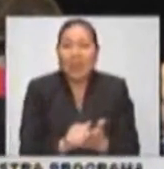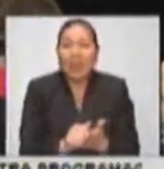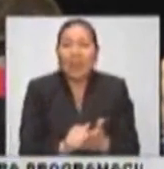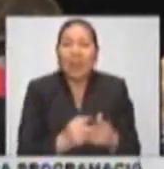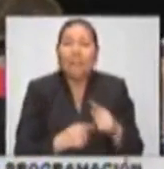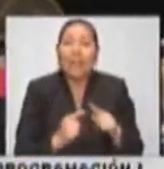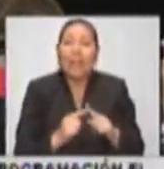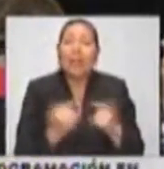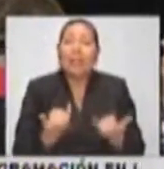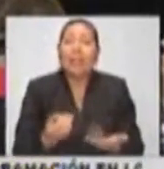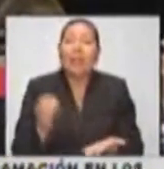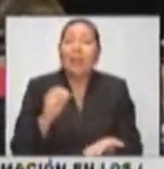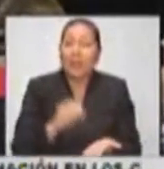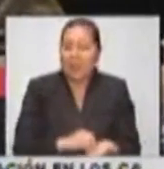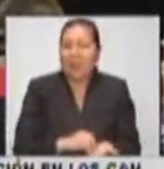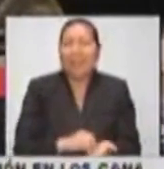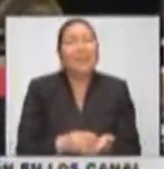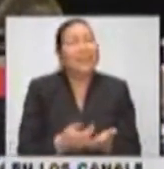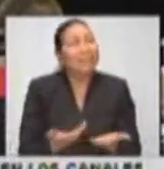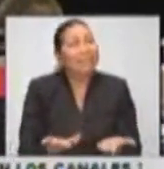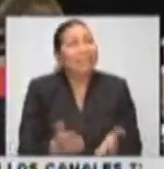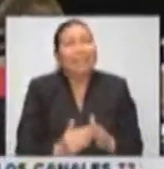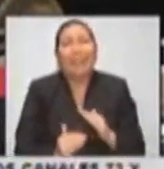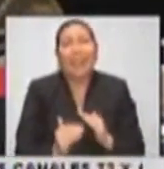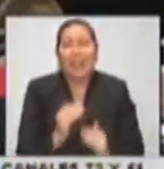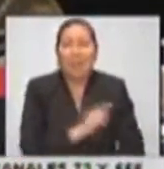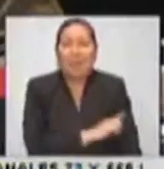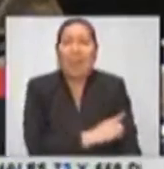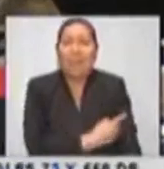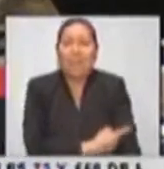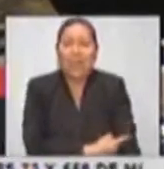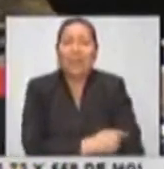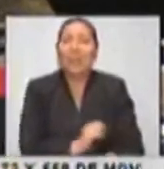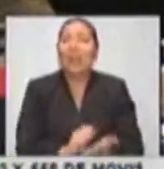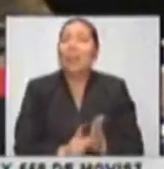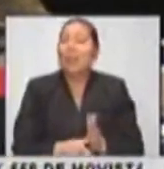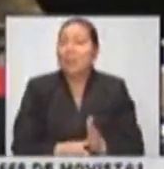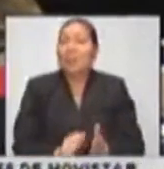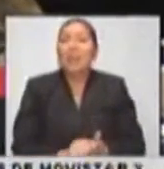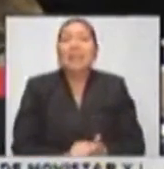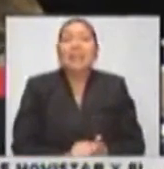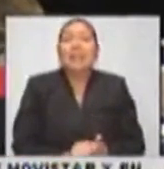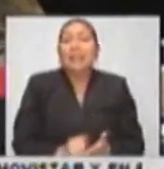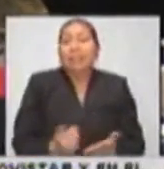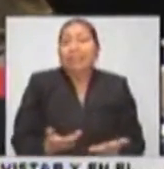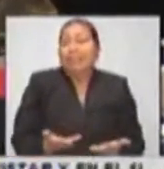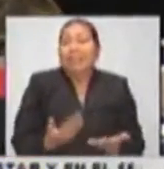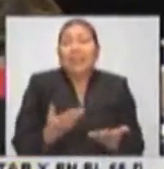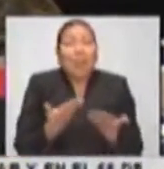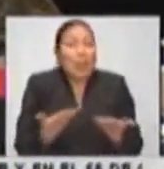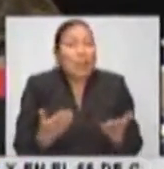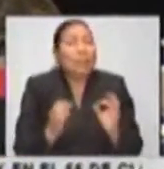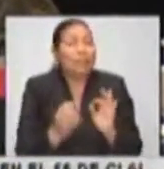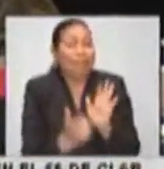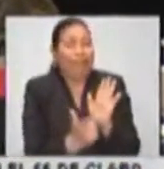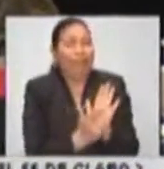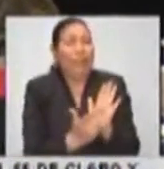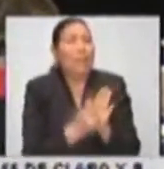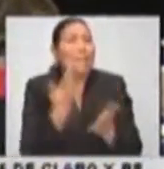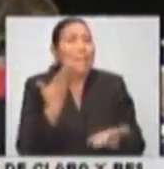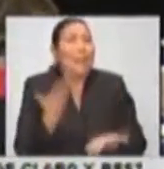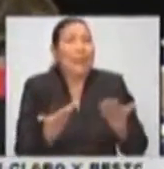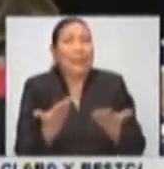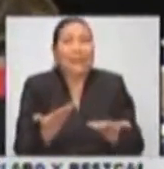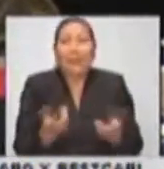eso requiere, otra vez, insisto, enormes esfuerzos. Y después, por supuesto, los instrumentos legales, que parece